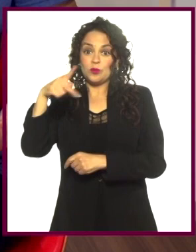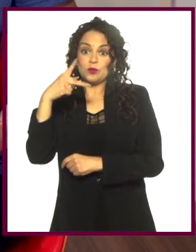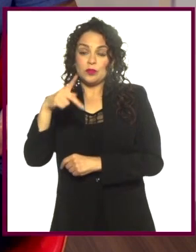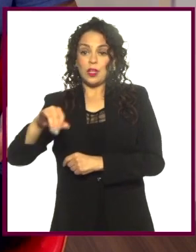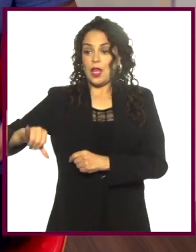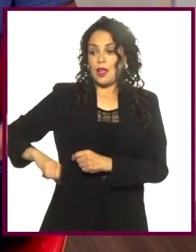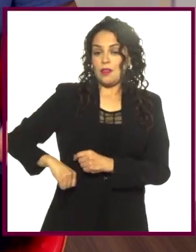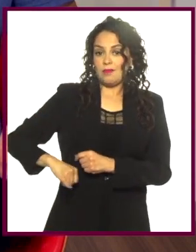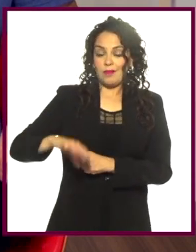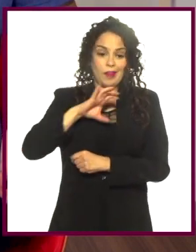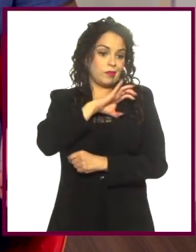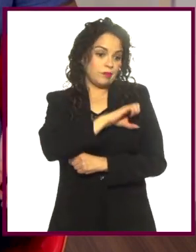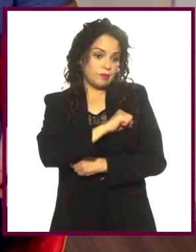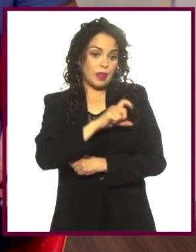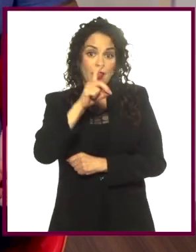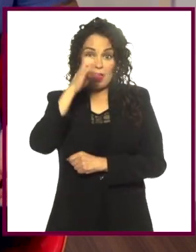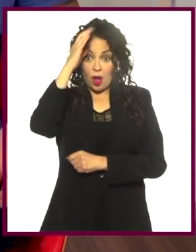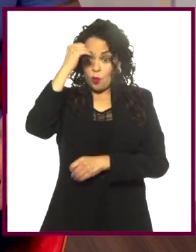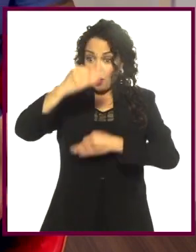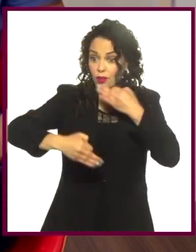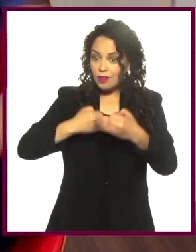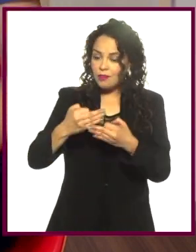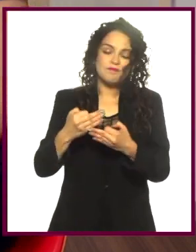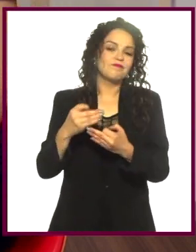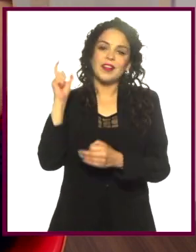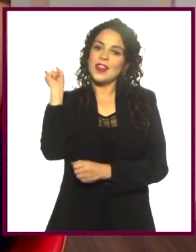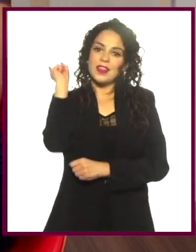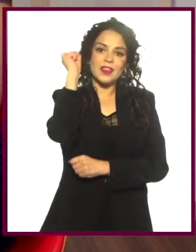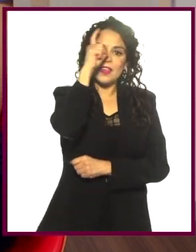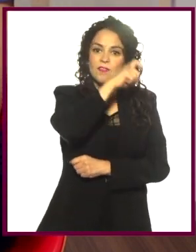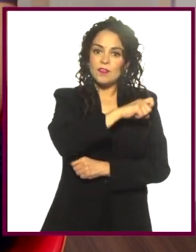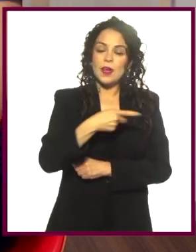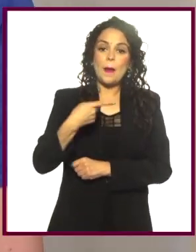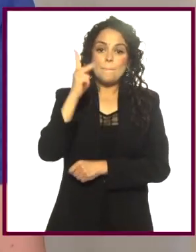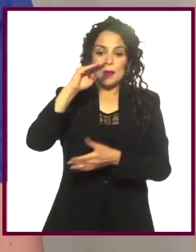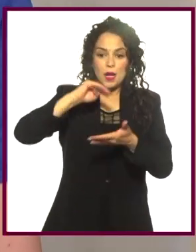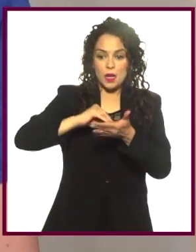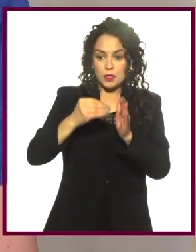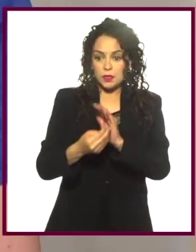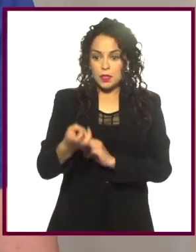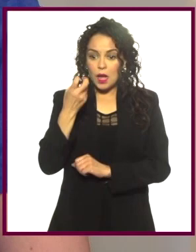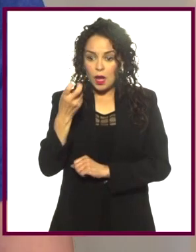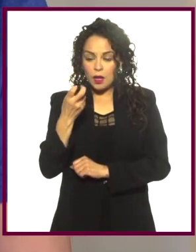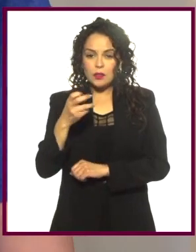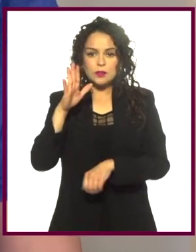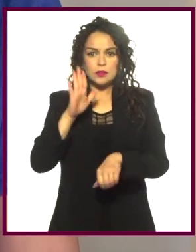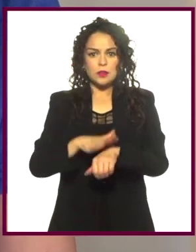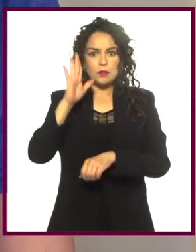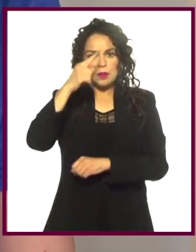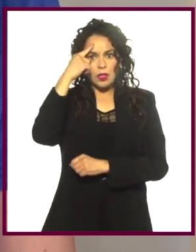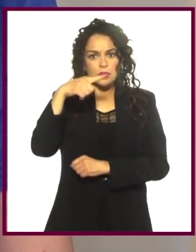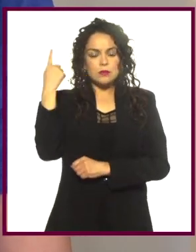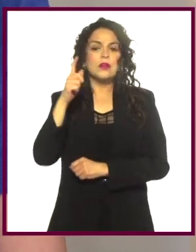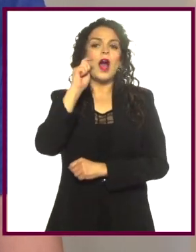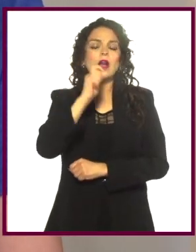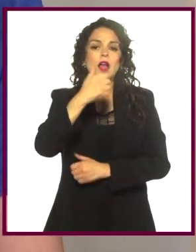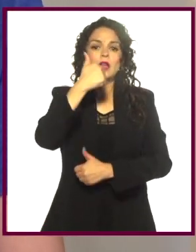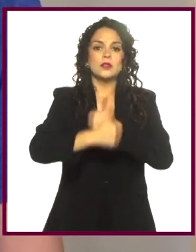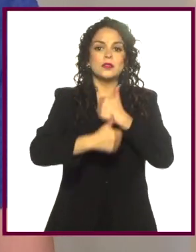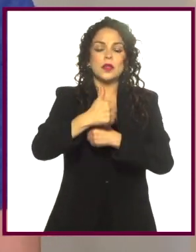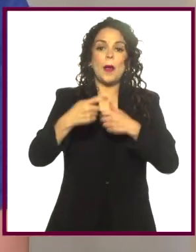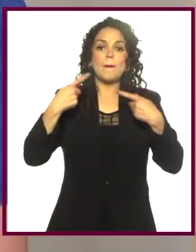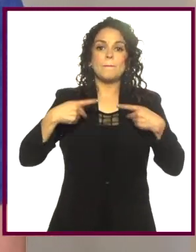es difícil poner a todas de acuerdo. Pero ejemplos más recientes de esta estrategia son las campañas contra las personas de Medio